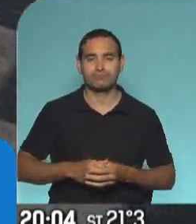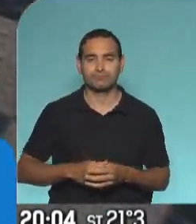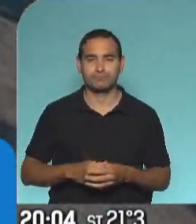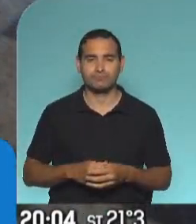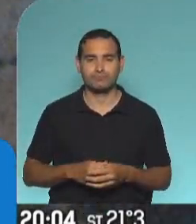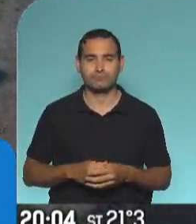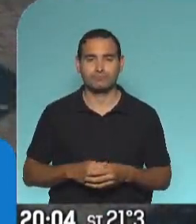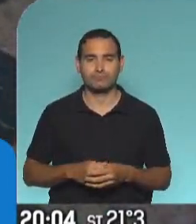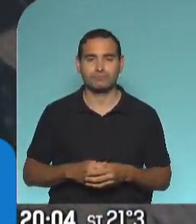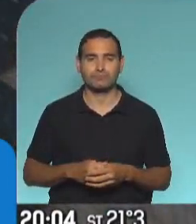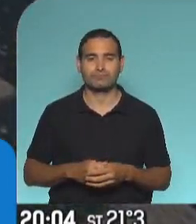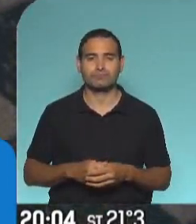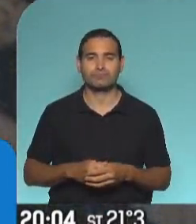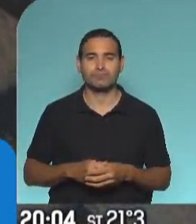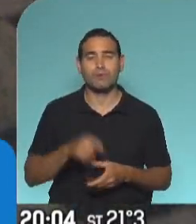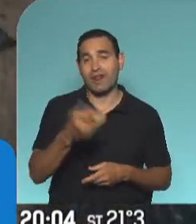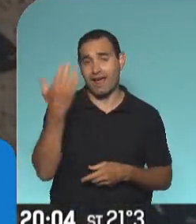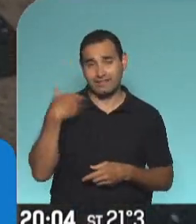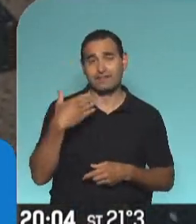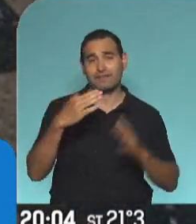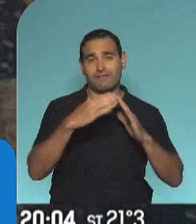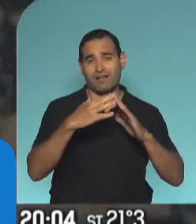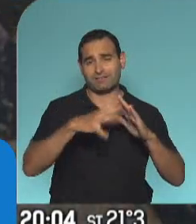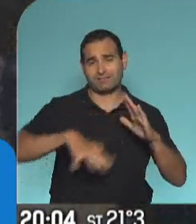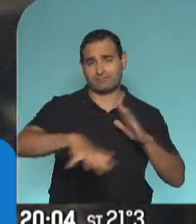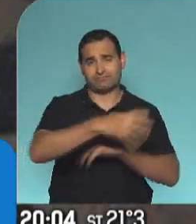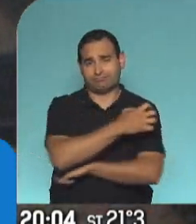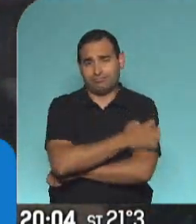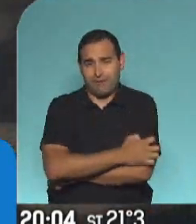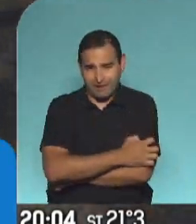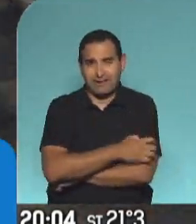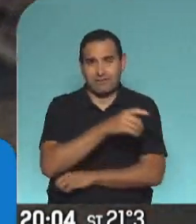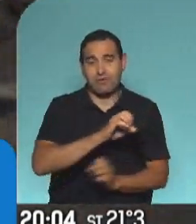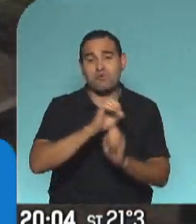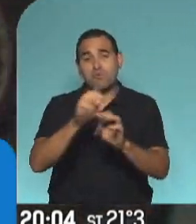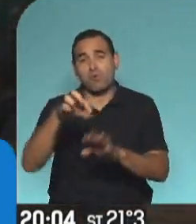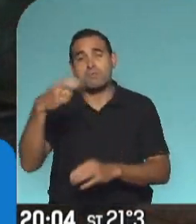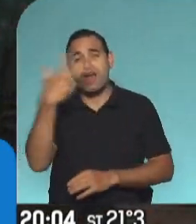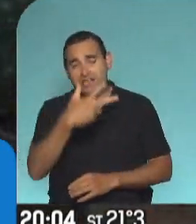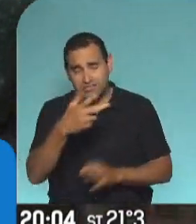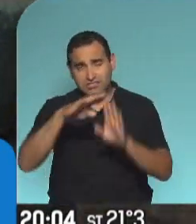uno dice con todo cariño, villa de emergencia, ¿no? Donde vivía Diego. Y eso fue, no fue mucho